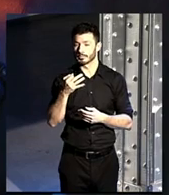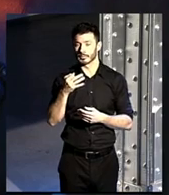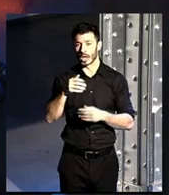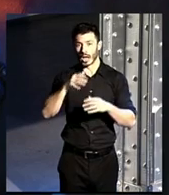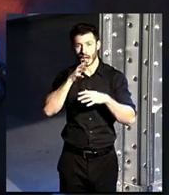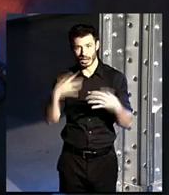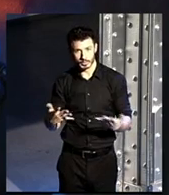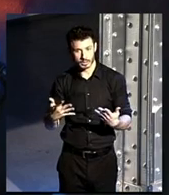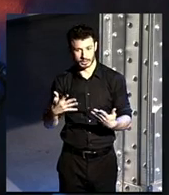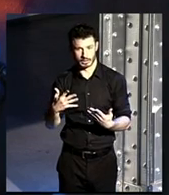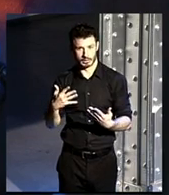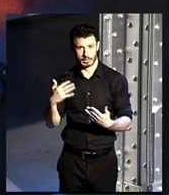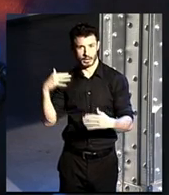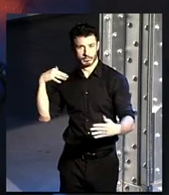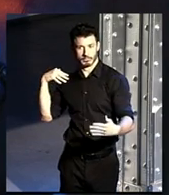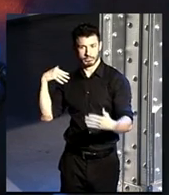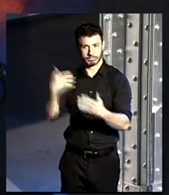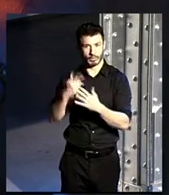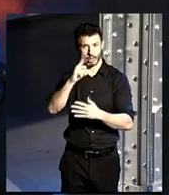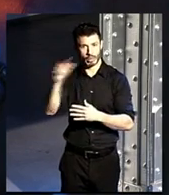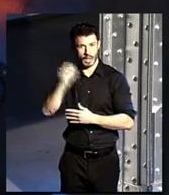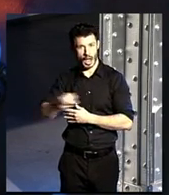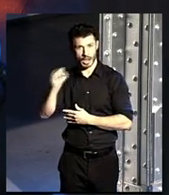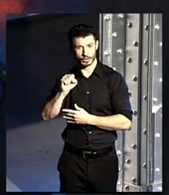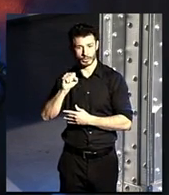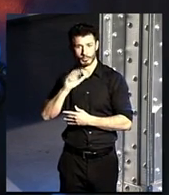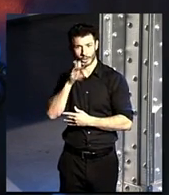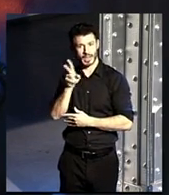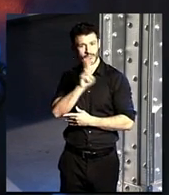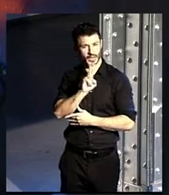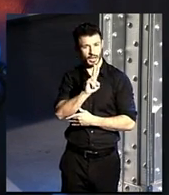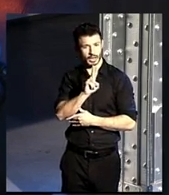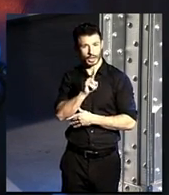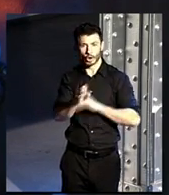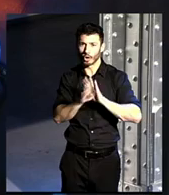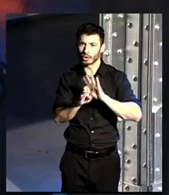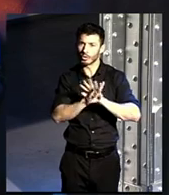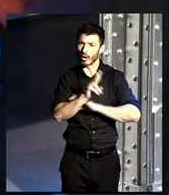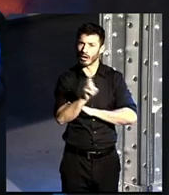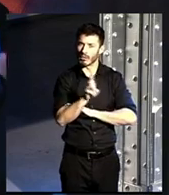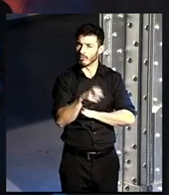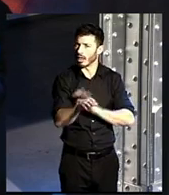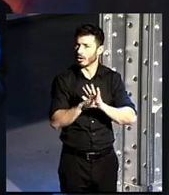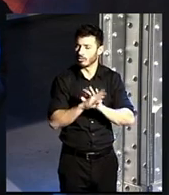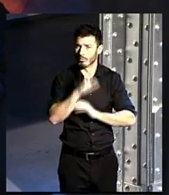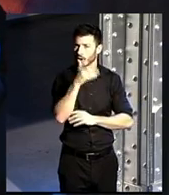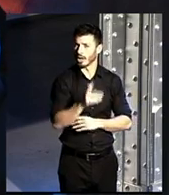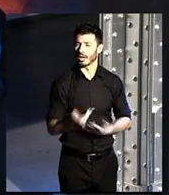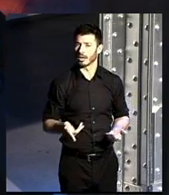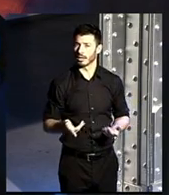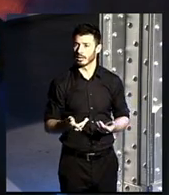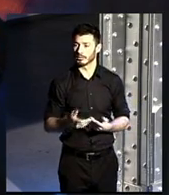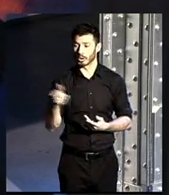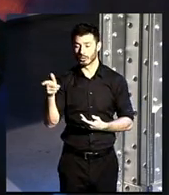100 años después, sigue siendo válido Verne, y sin embargo esas personas que tú has hablado, esos escritores